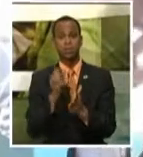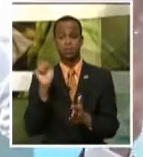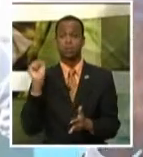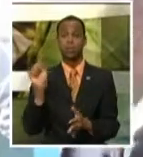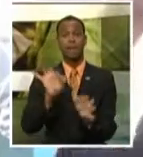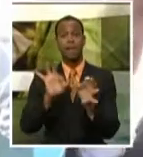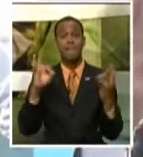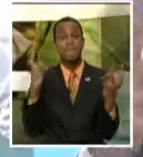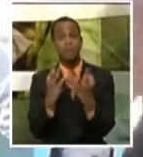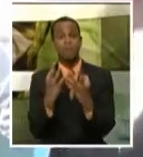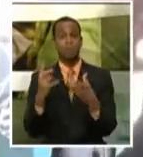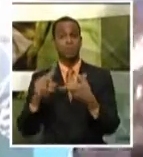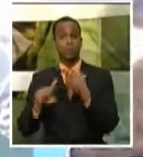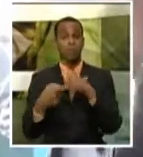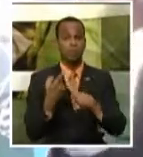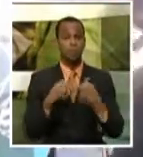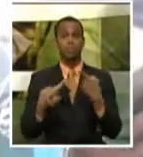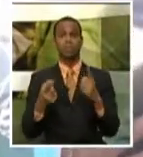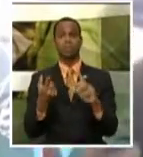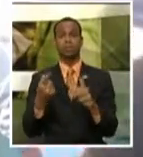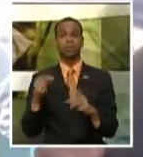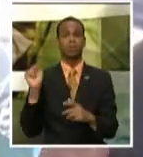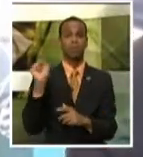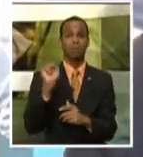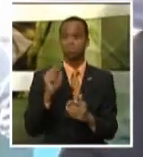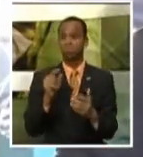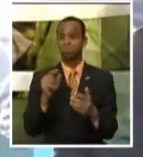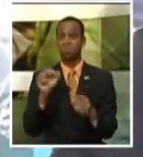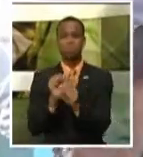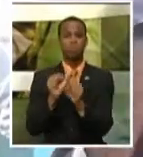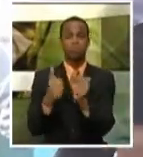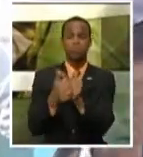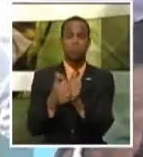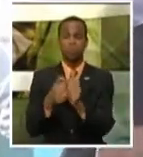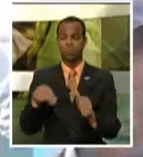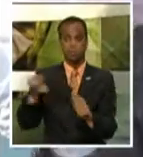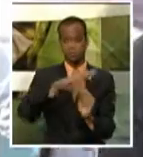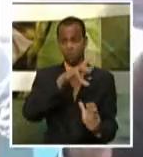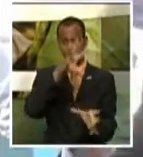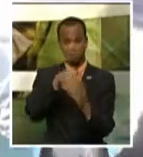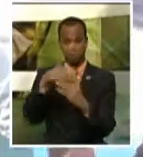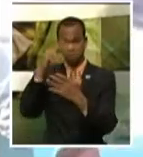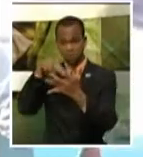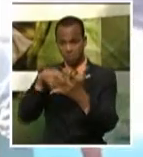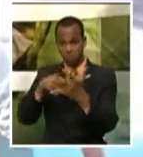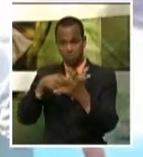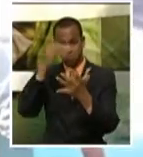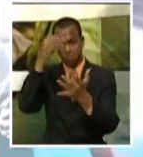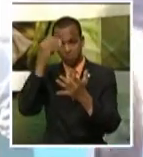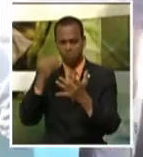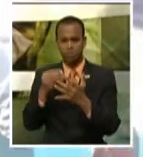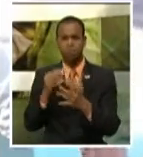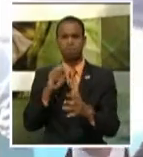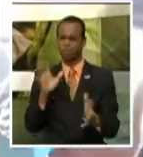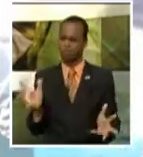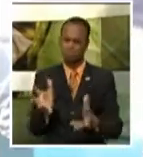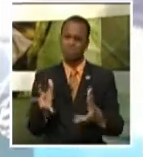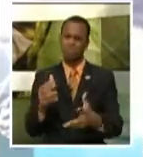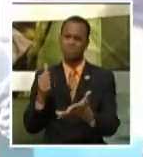sus familiares, sus amigos, sus vecinos, sus compañeros de trabajo que aún no han entrado a un núcleo de alfabetización, lo